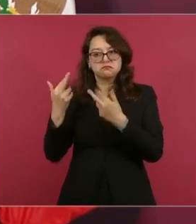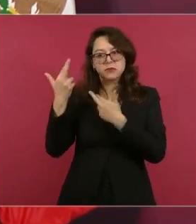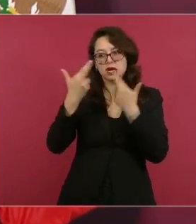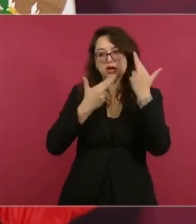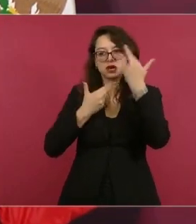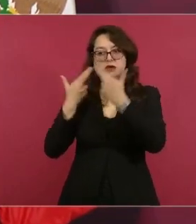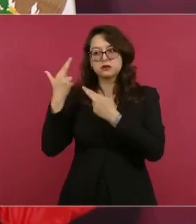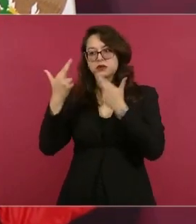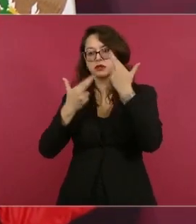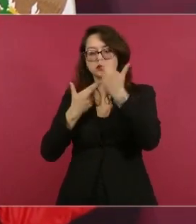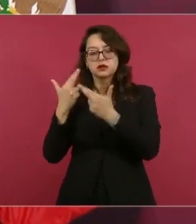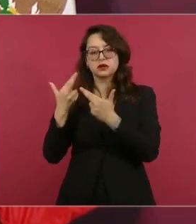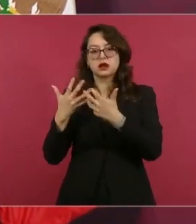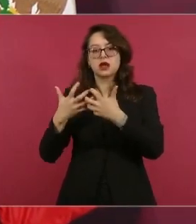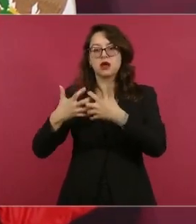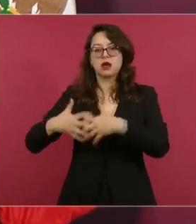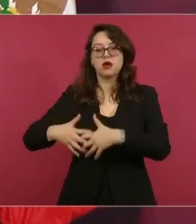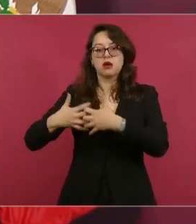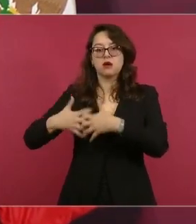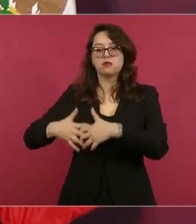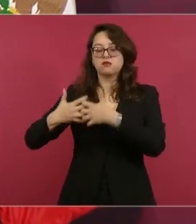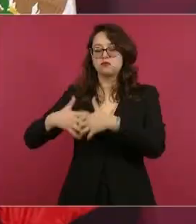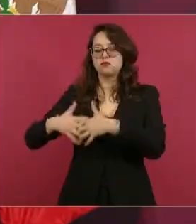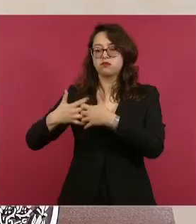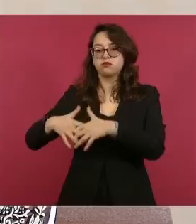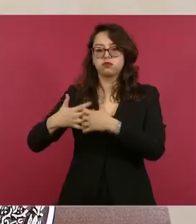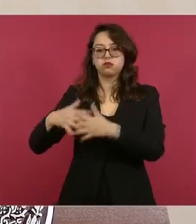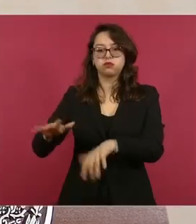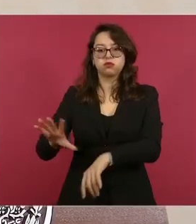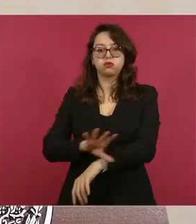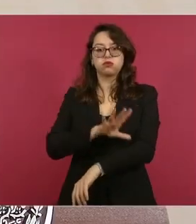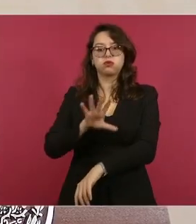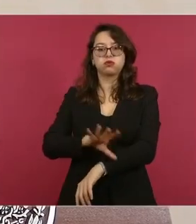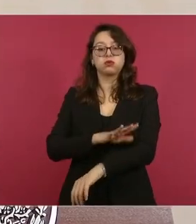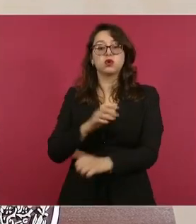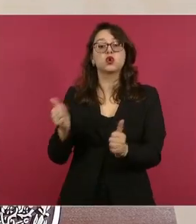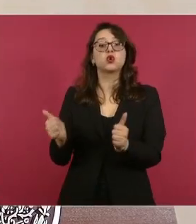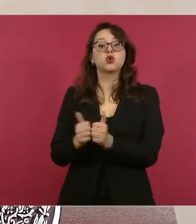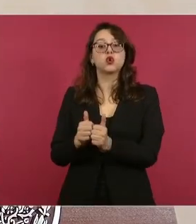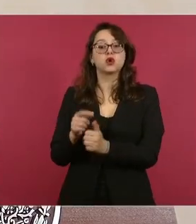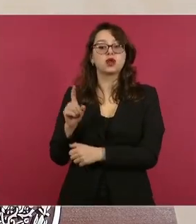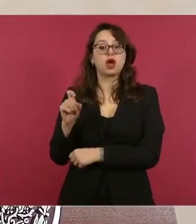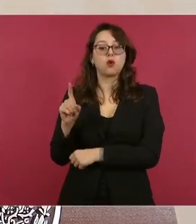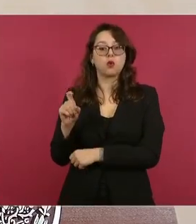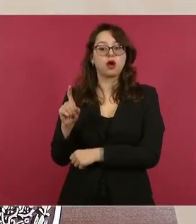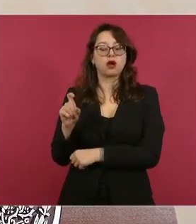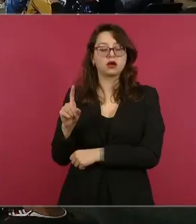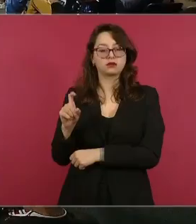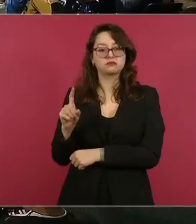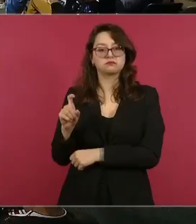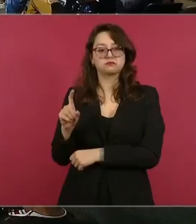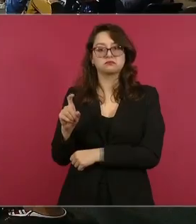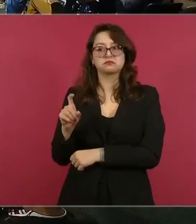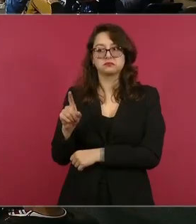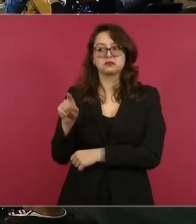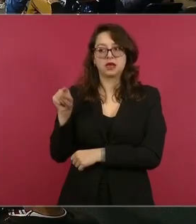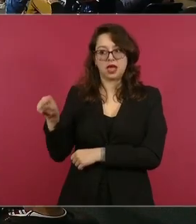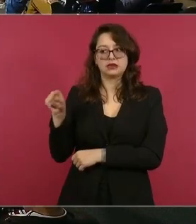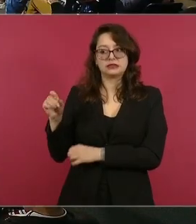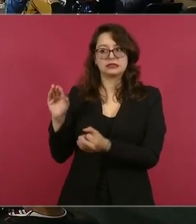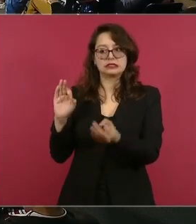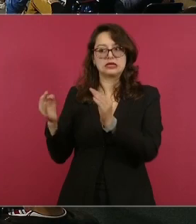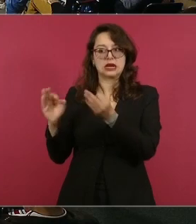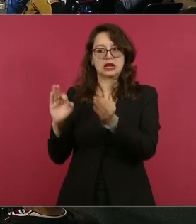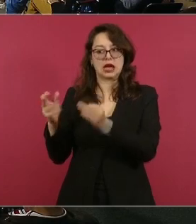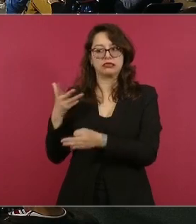afecta la generación de energía eléctrica, utilizar agua de una presa que tiene la Comisión